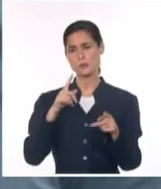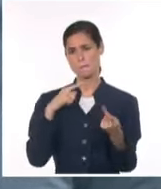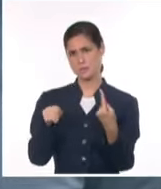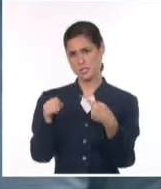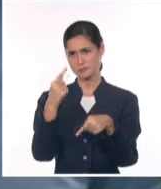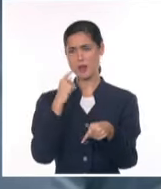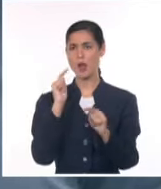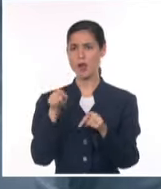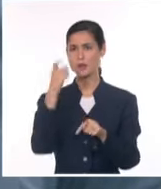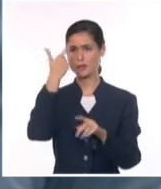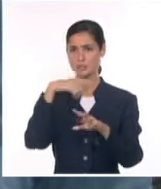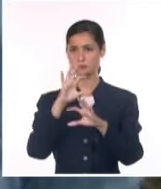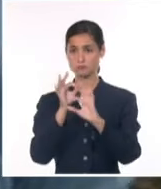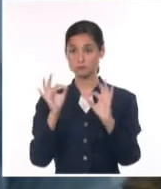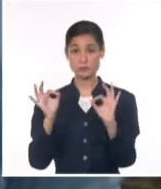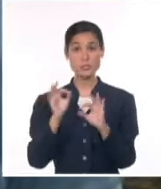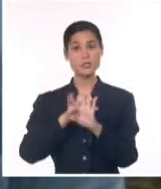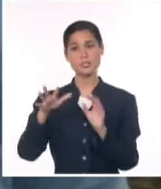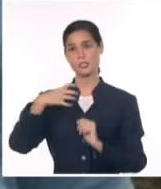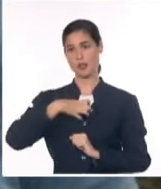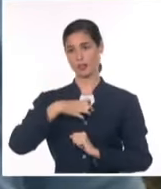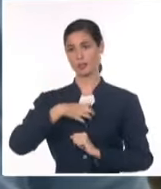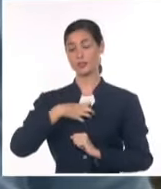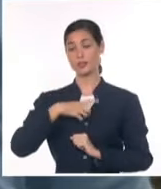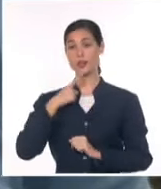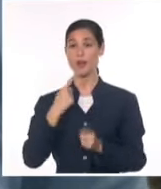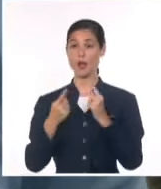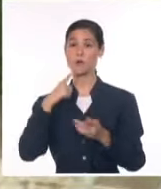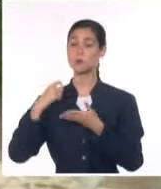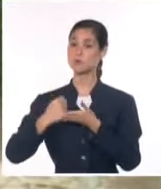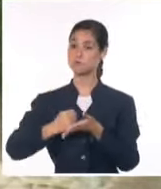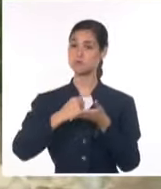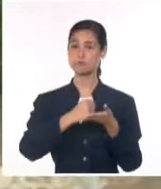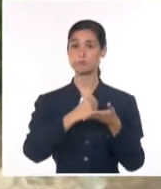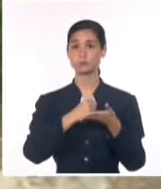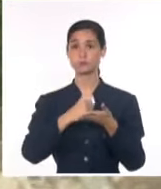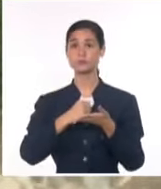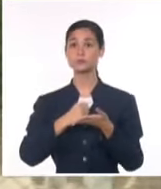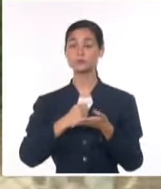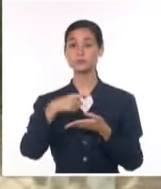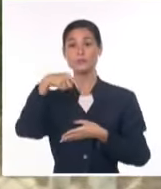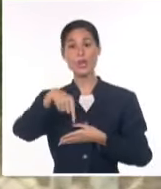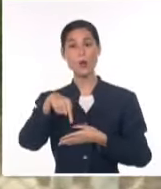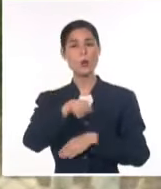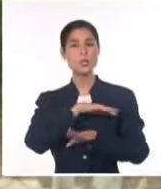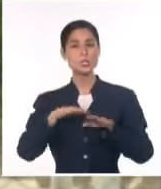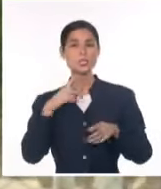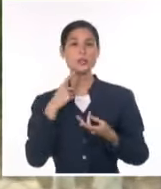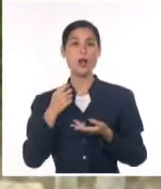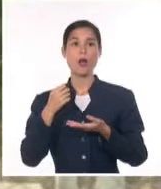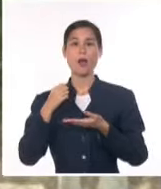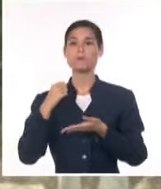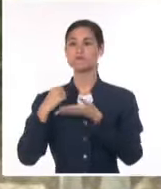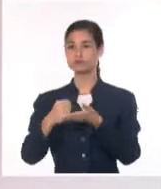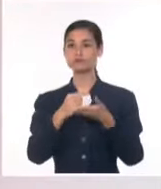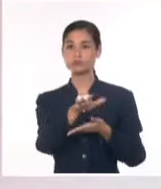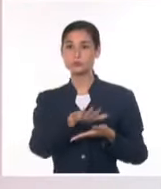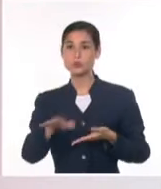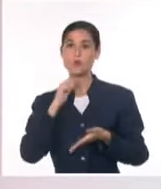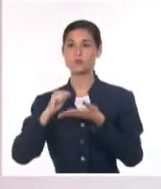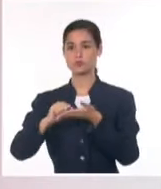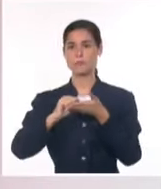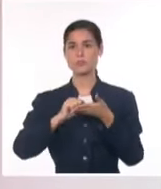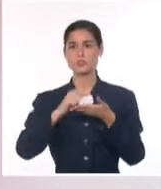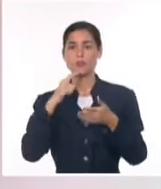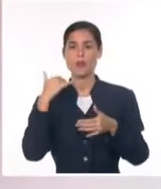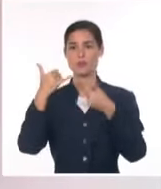y otros centros de nosotros que tienen respaldo de grupos electrógenos, son los que ahora mismo están asumiendo todas las telecomunicaciones